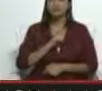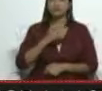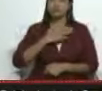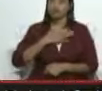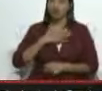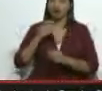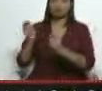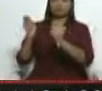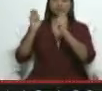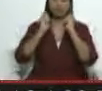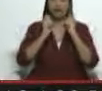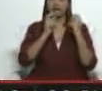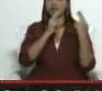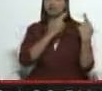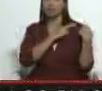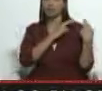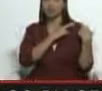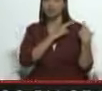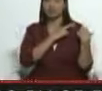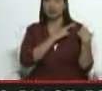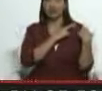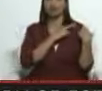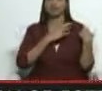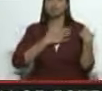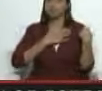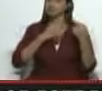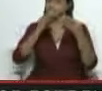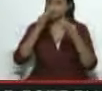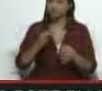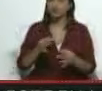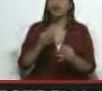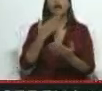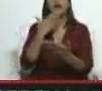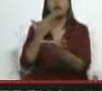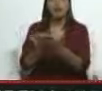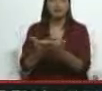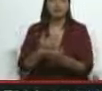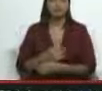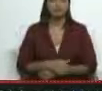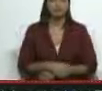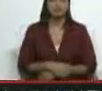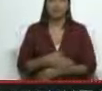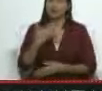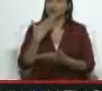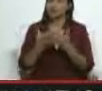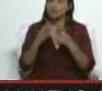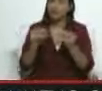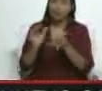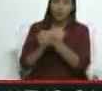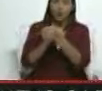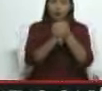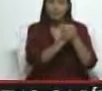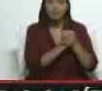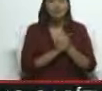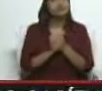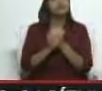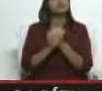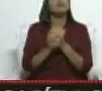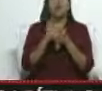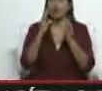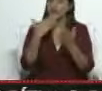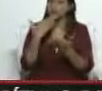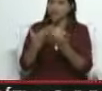responsabilidad que consciente estoy de su alcance Gracias también a nuestros amigos de bandera roja